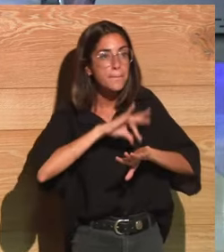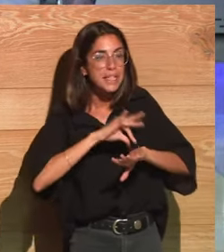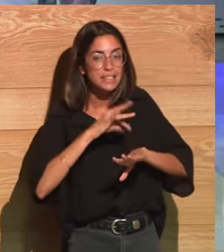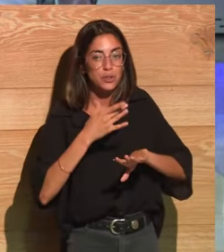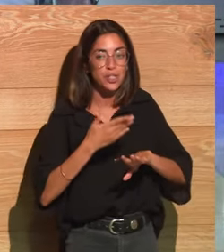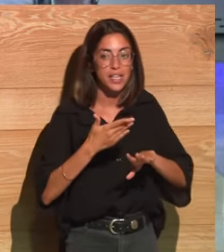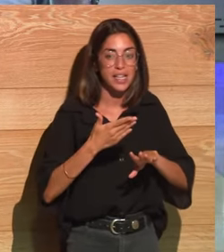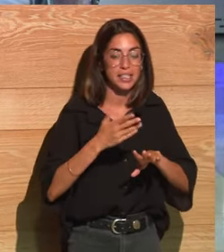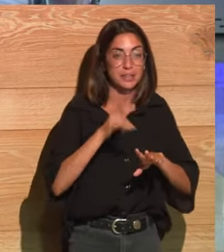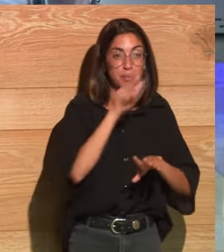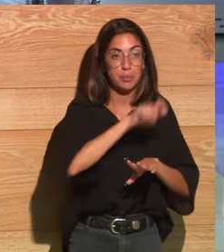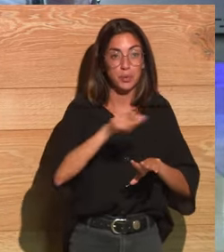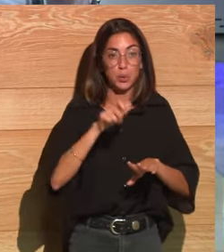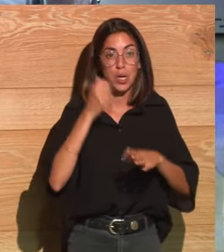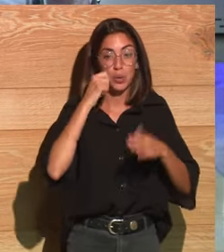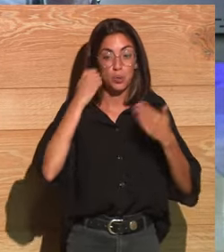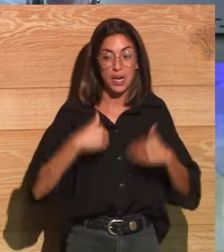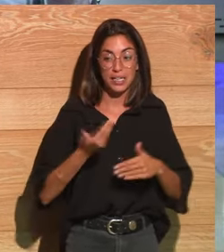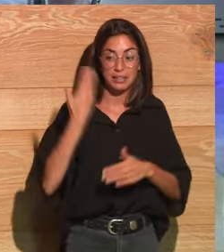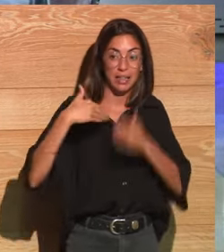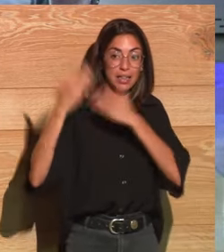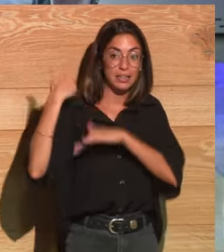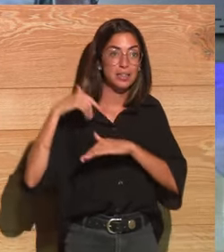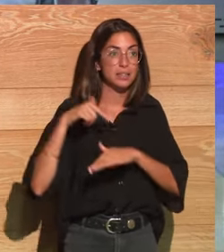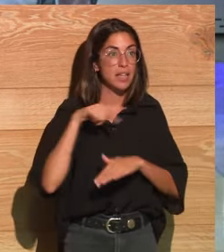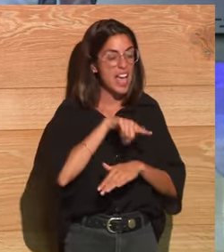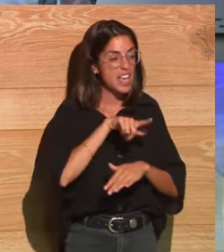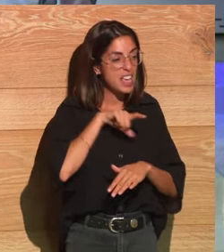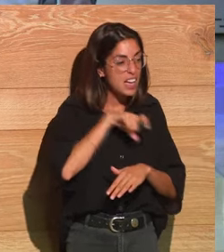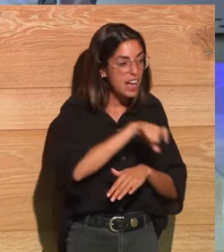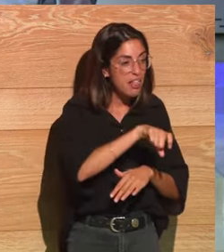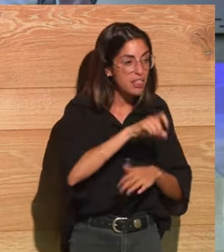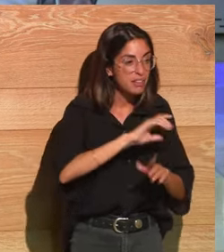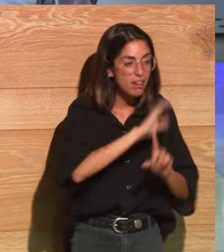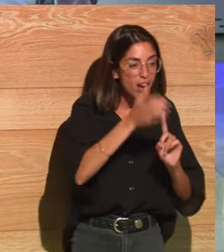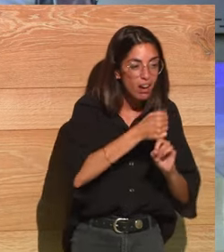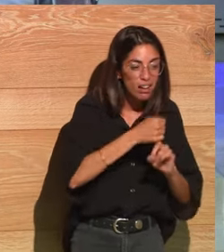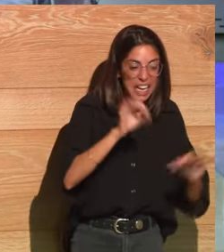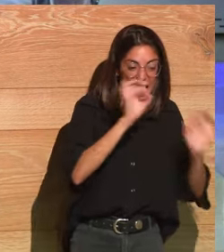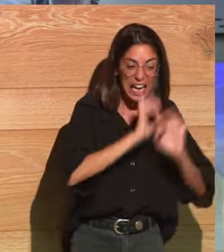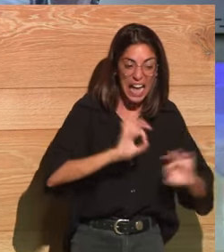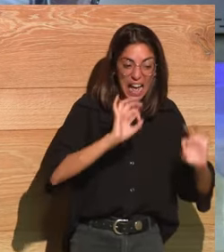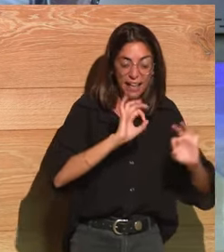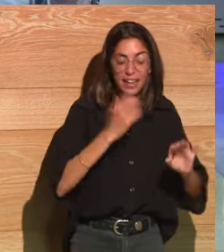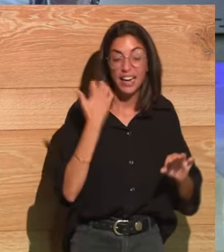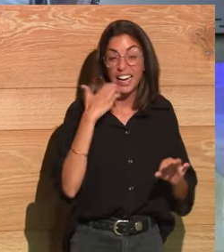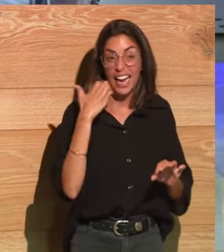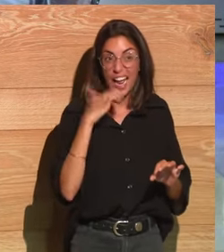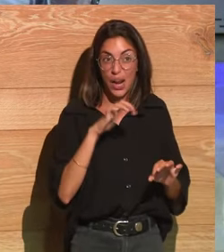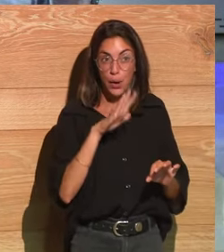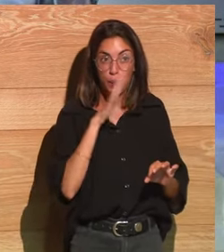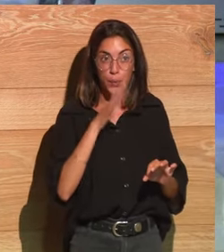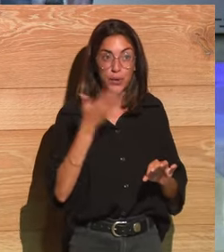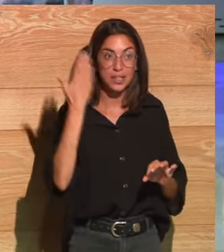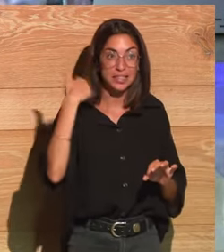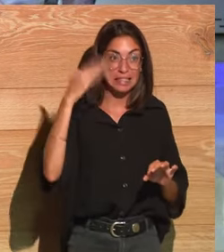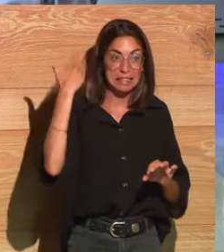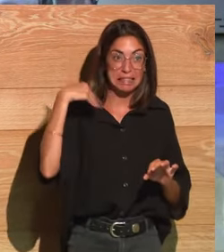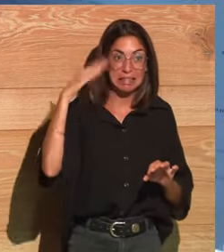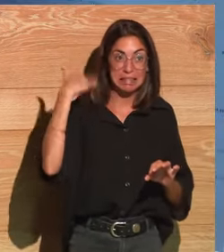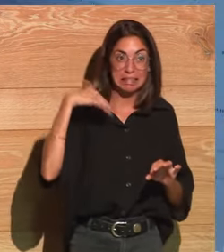humanas anteriores, nunca encontramos signos de cáncer, raras veces. O sea, el número de cánceres que podemos encontrar en especies